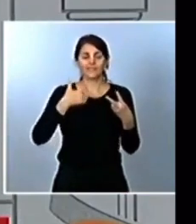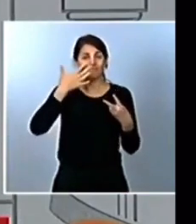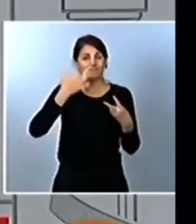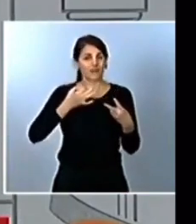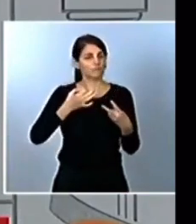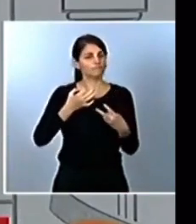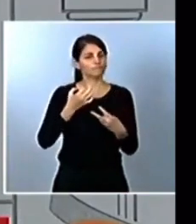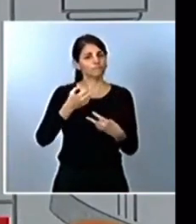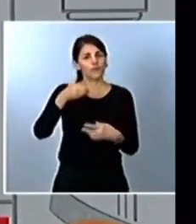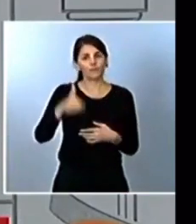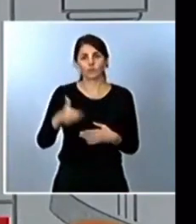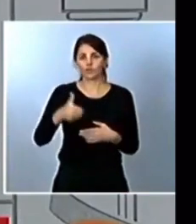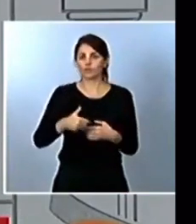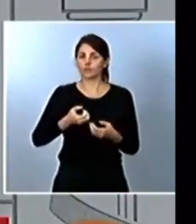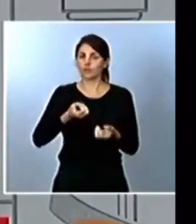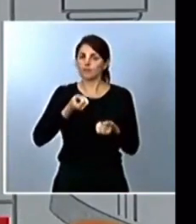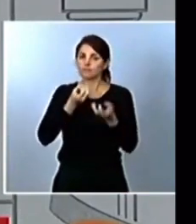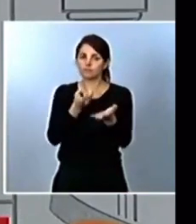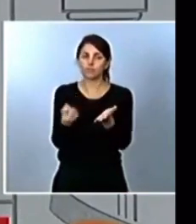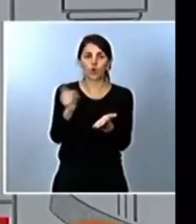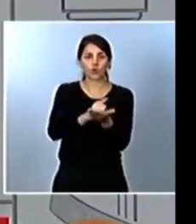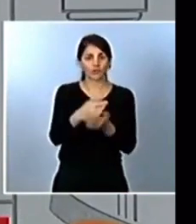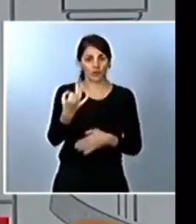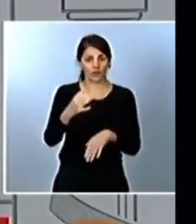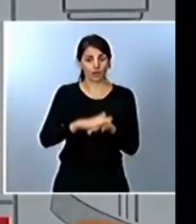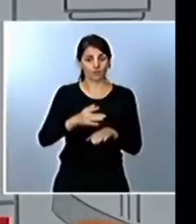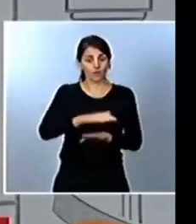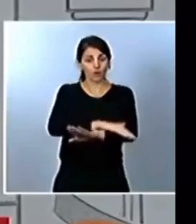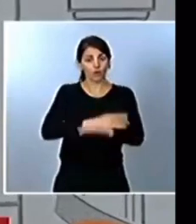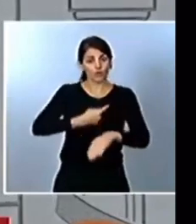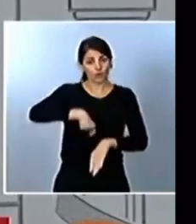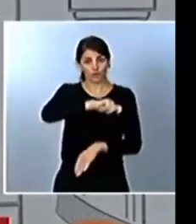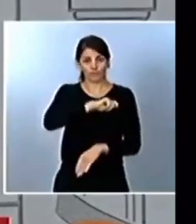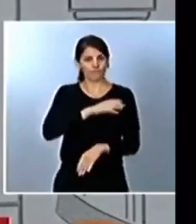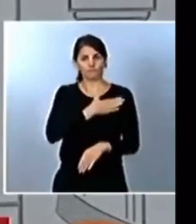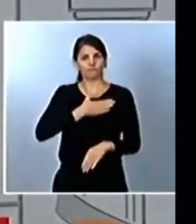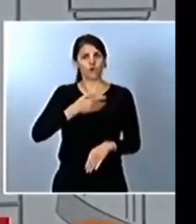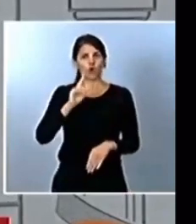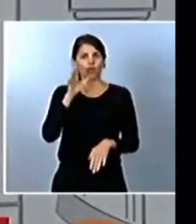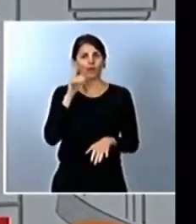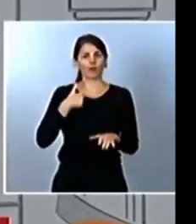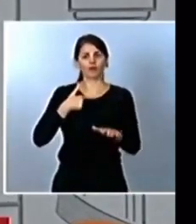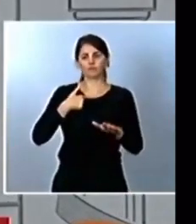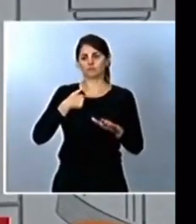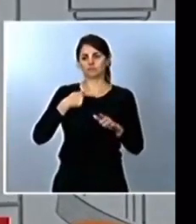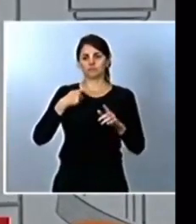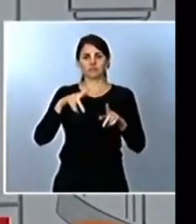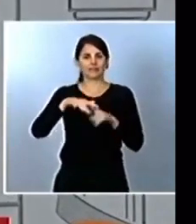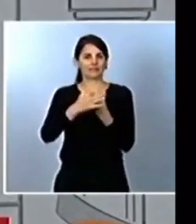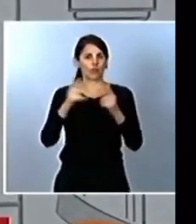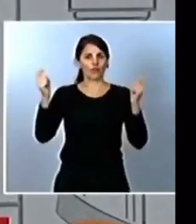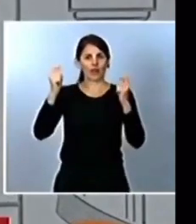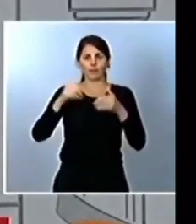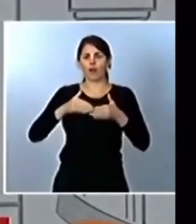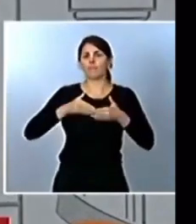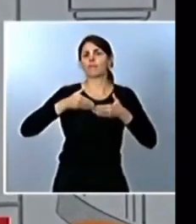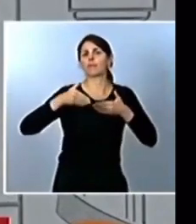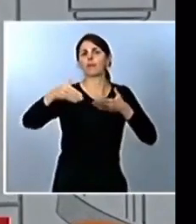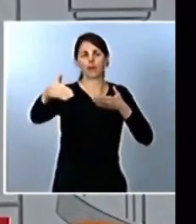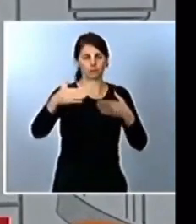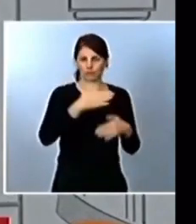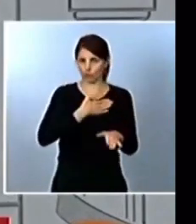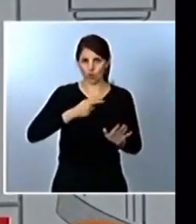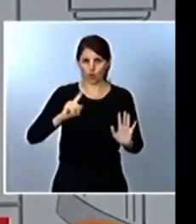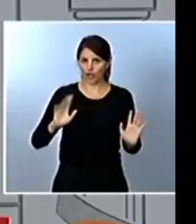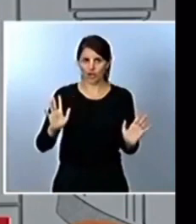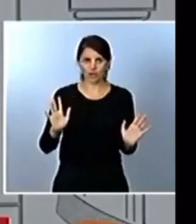no tiene intención de estar ni un día más ni un día menos con el estado de alarma para hacer frente con el mejor instrumento, la